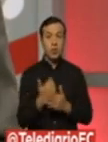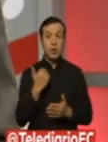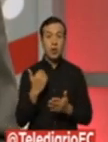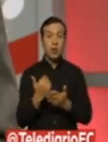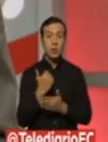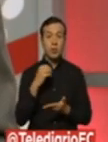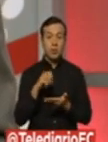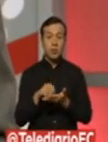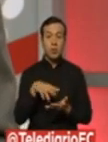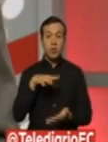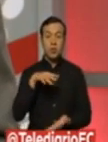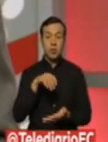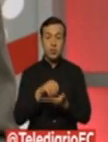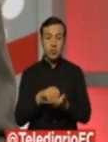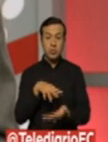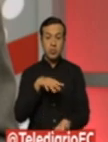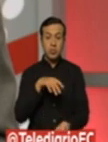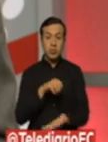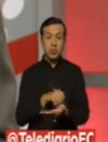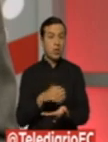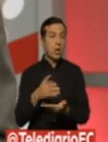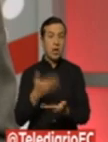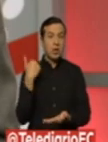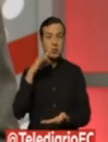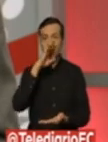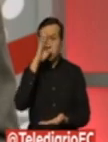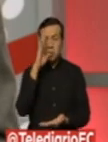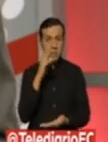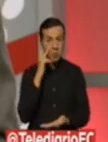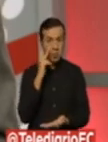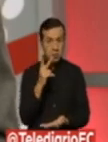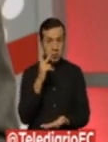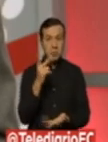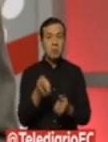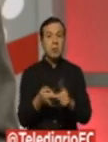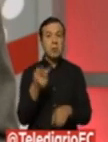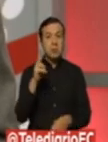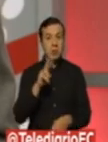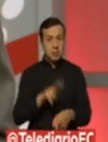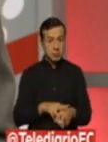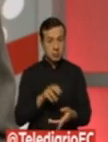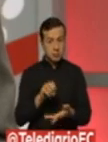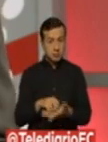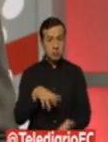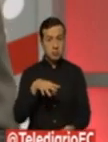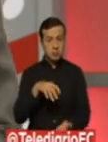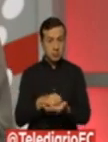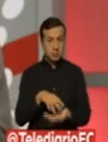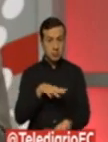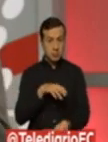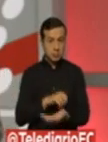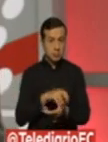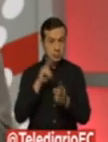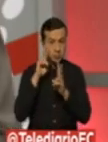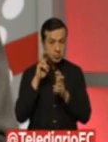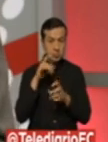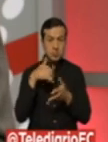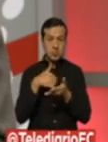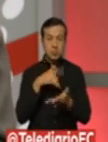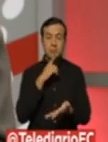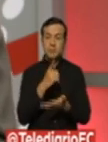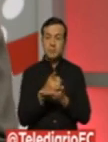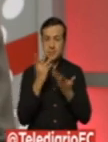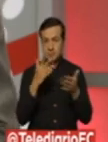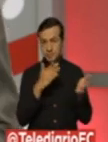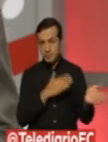anfibio una pequeña ranita que nunca antes había sido descubierta y que ahora gracias a las investigaciones con este premio se